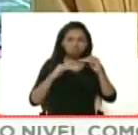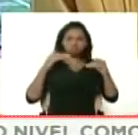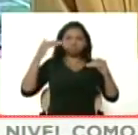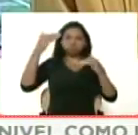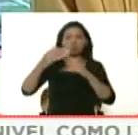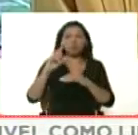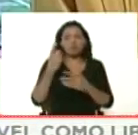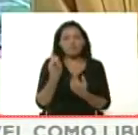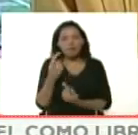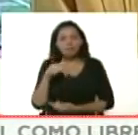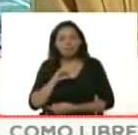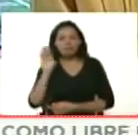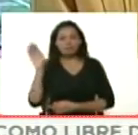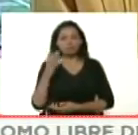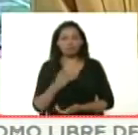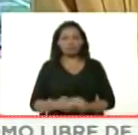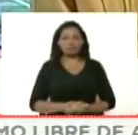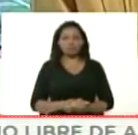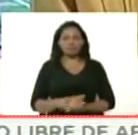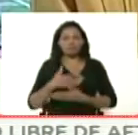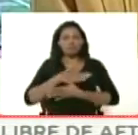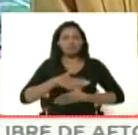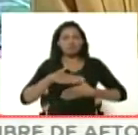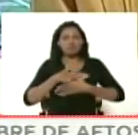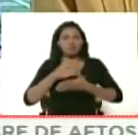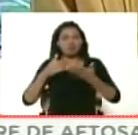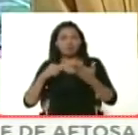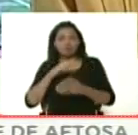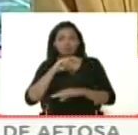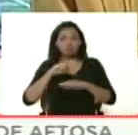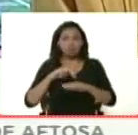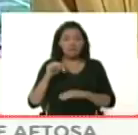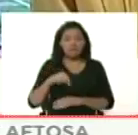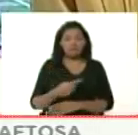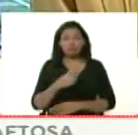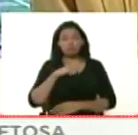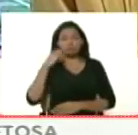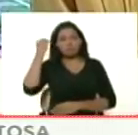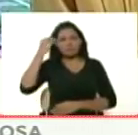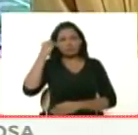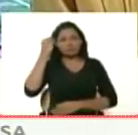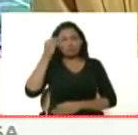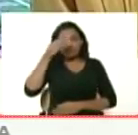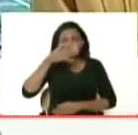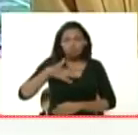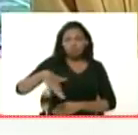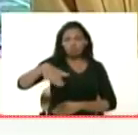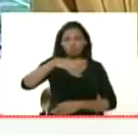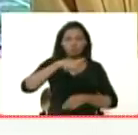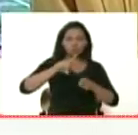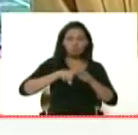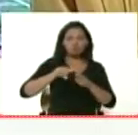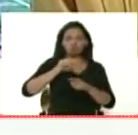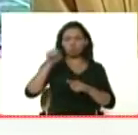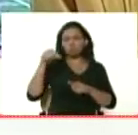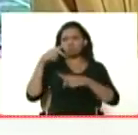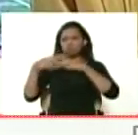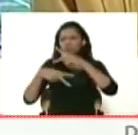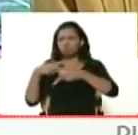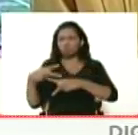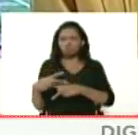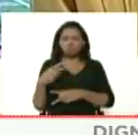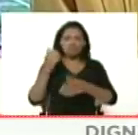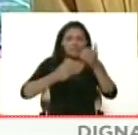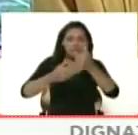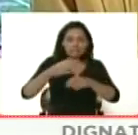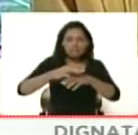país. Para satisfacer las demandas nacionales, pensemos en el pueblo. Cuando ustedes estén produciendo leche,